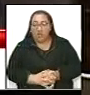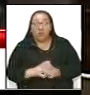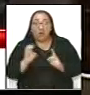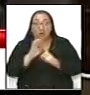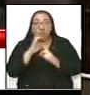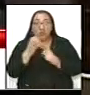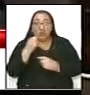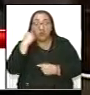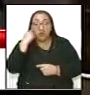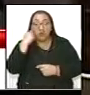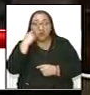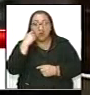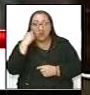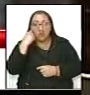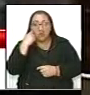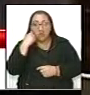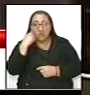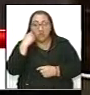cultura